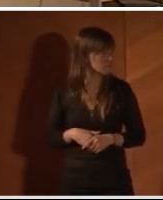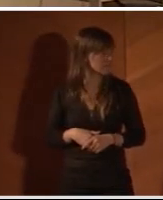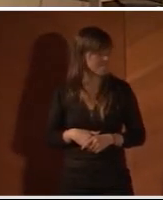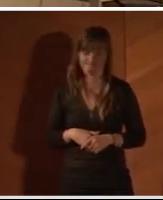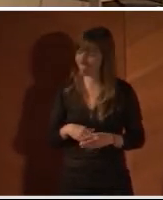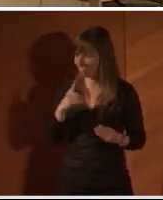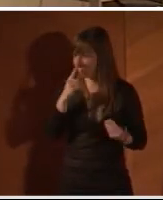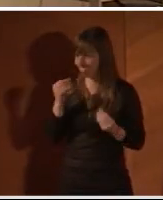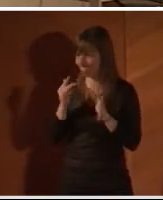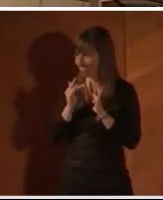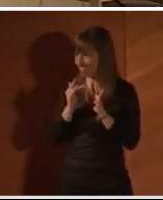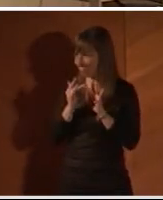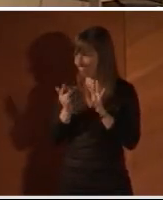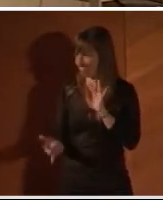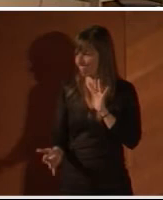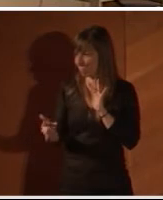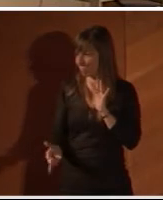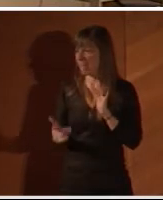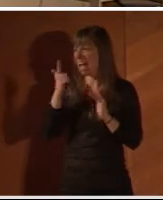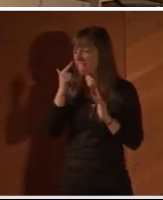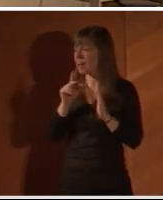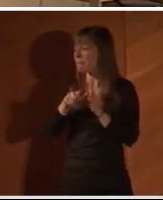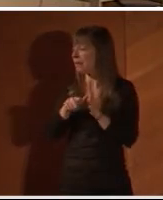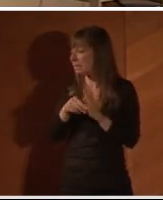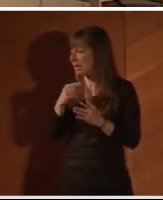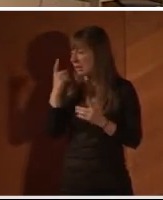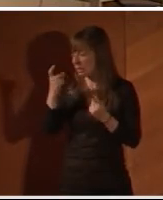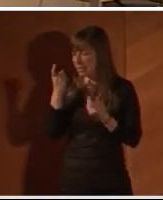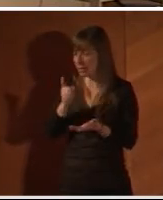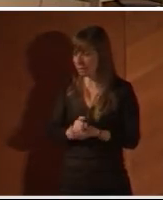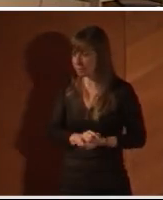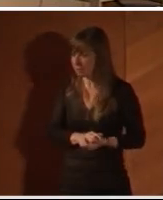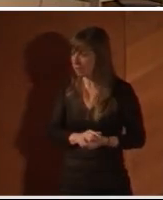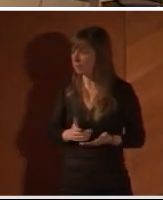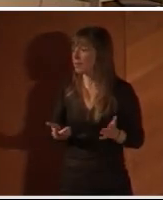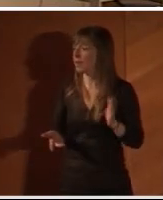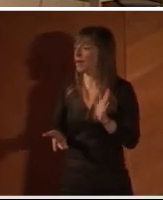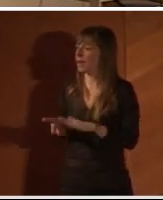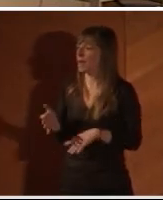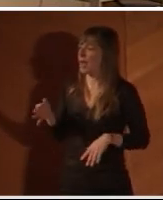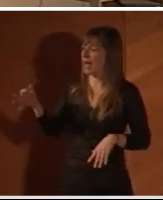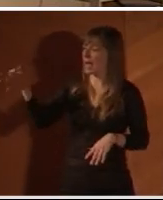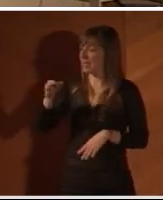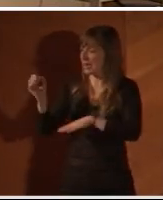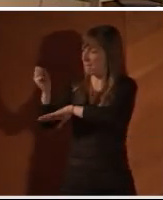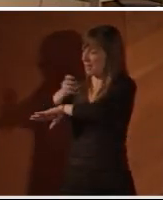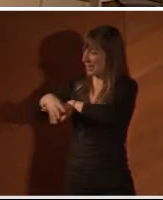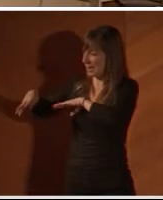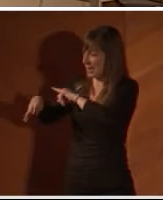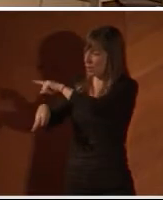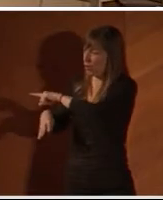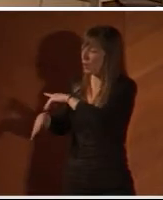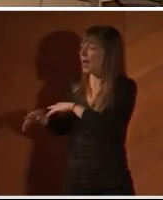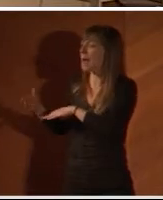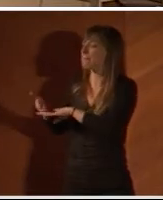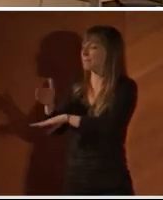Parece que no podemos retomar más tarde, así que nos vamos a las islas del Mediterráneo. Desde el Consell de Mallorca interviene